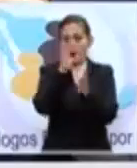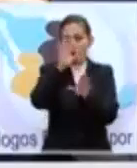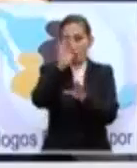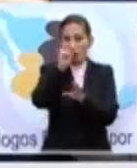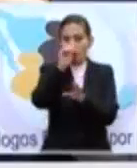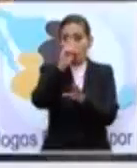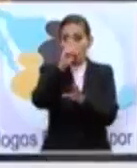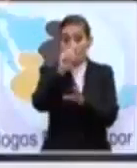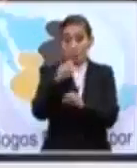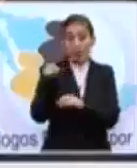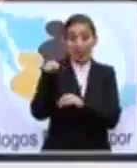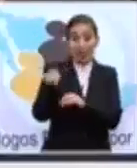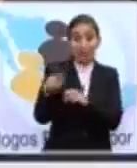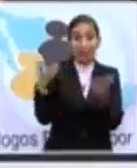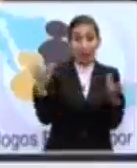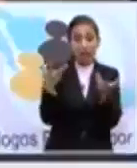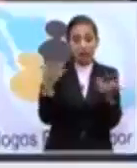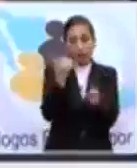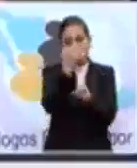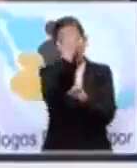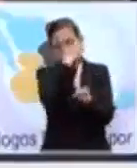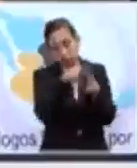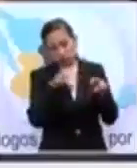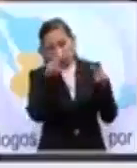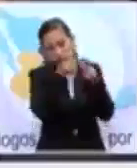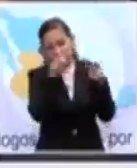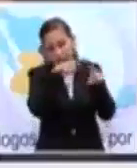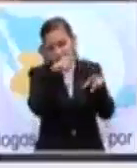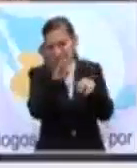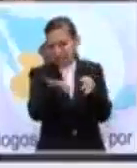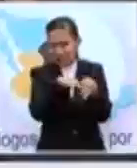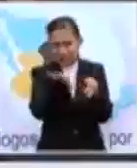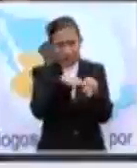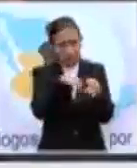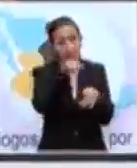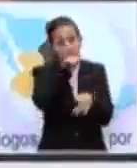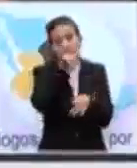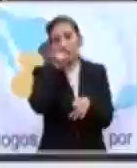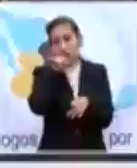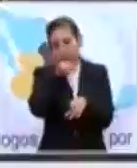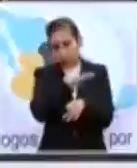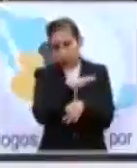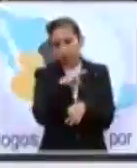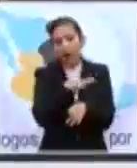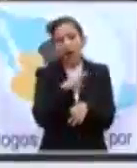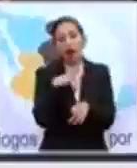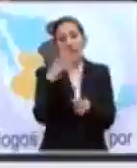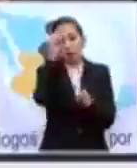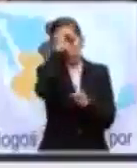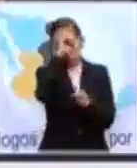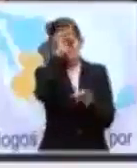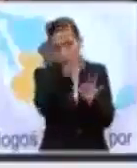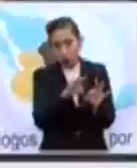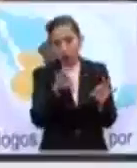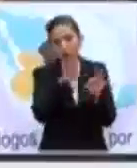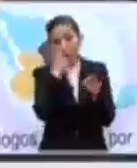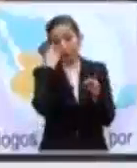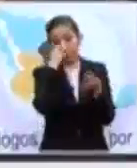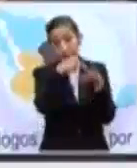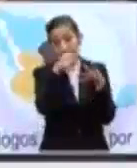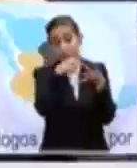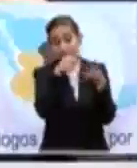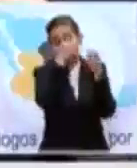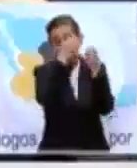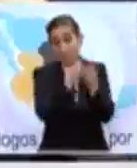manera realiza estos análisis de manera constante, y sí hay observaciones importantes en cuanto a la